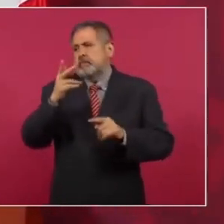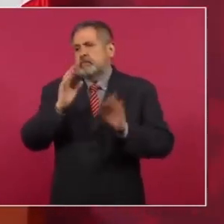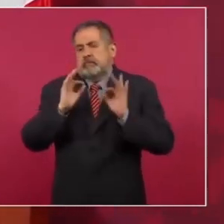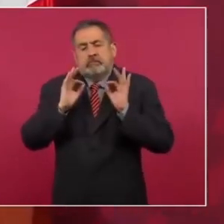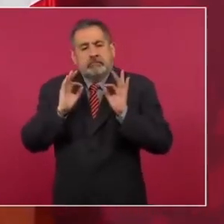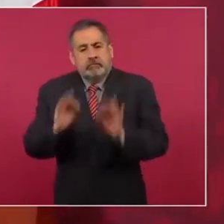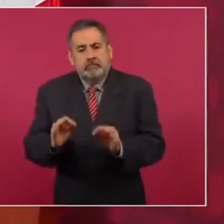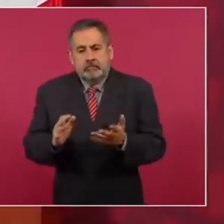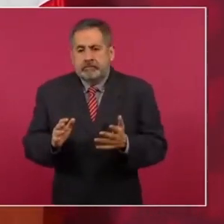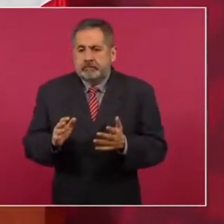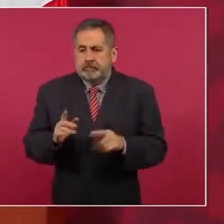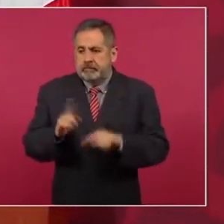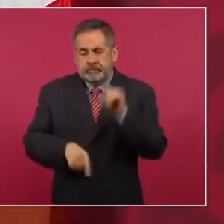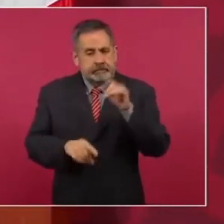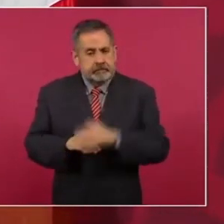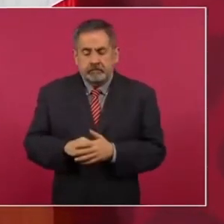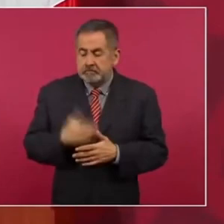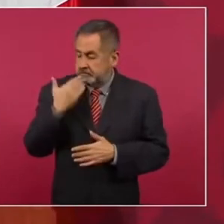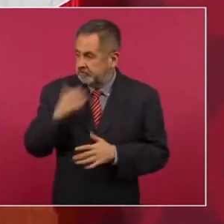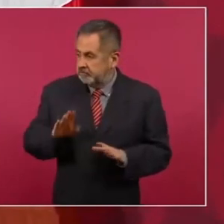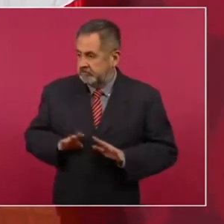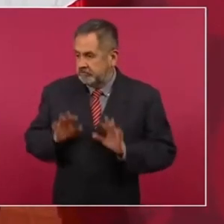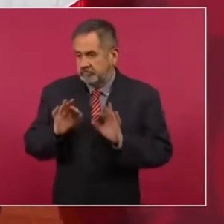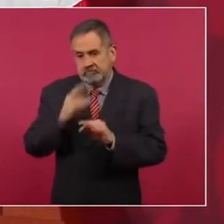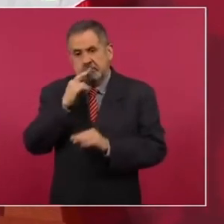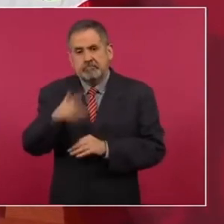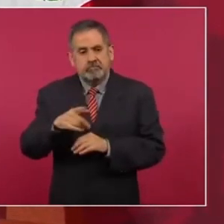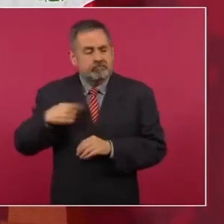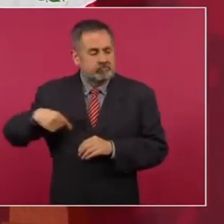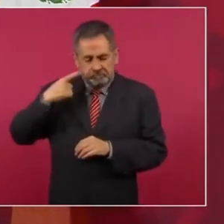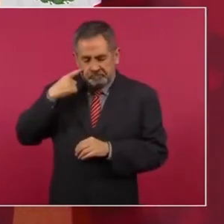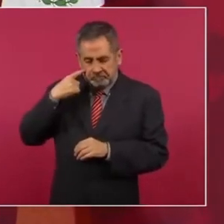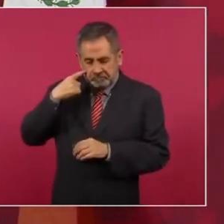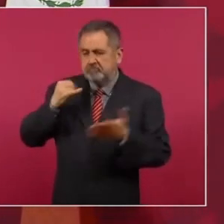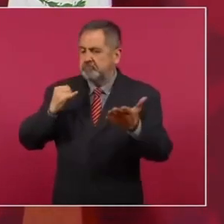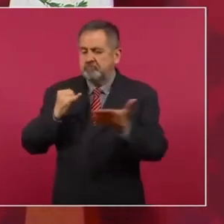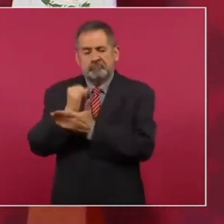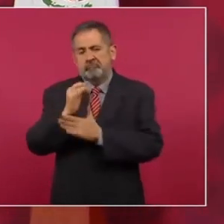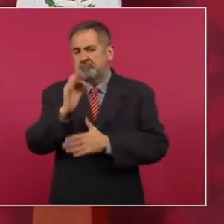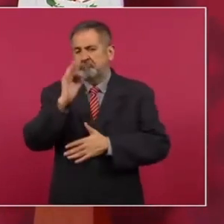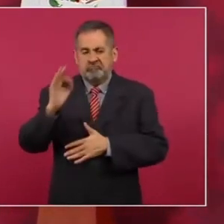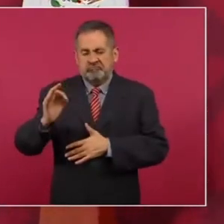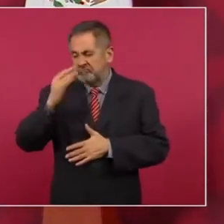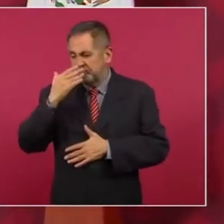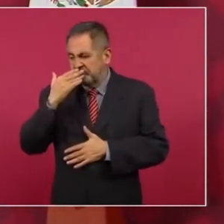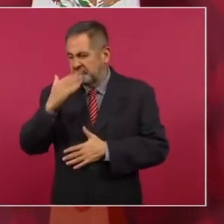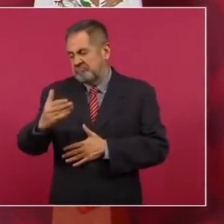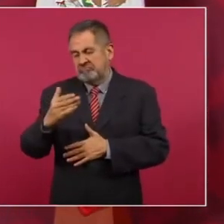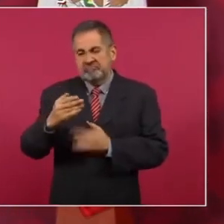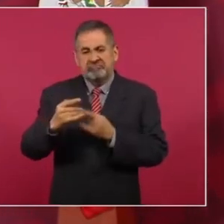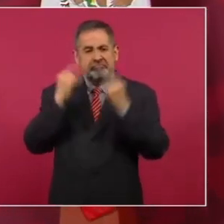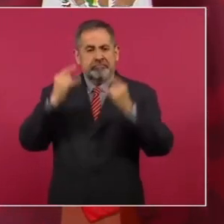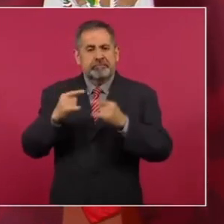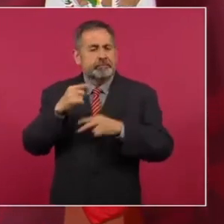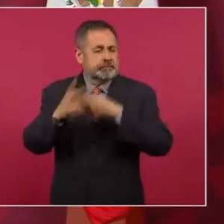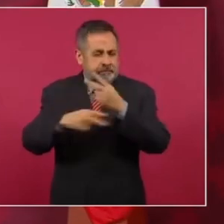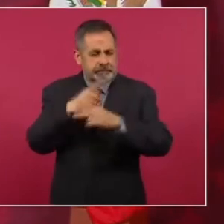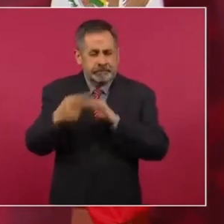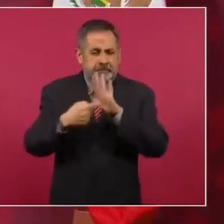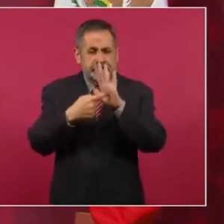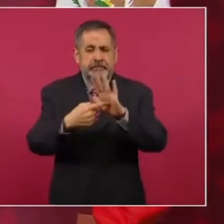Texcoco, fue un gran beneficio, una gran decisión histórica. Les voy a mostrar